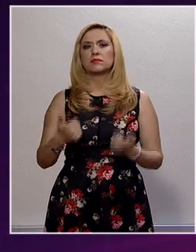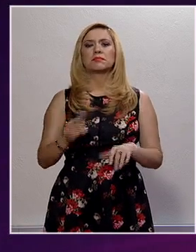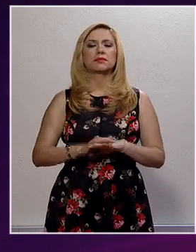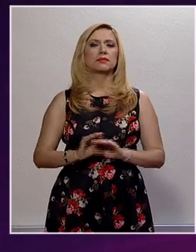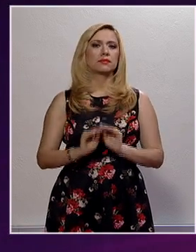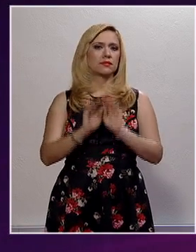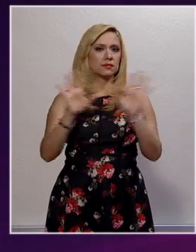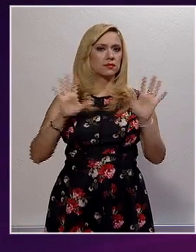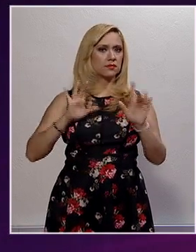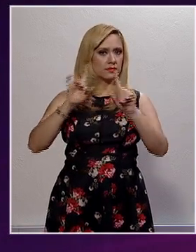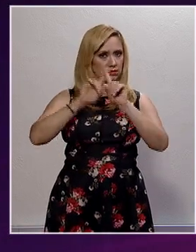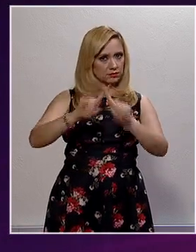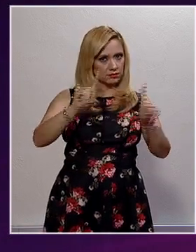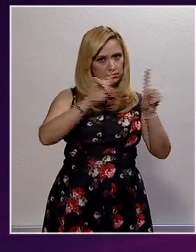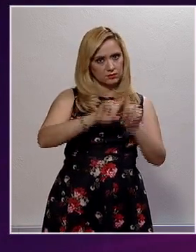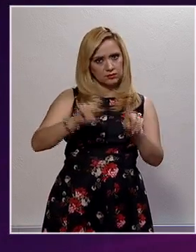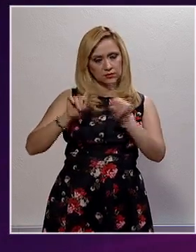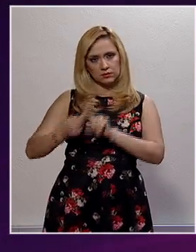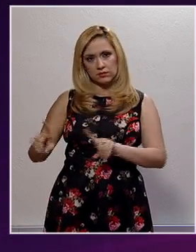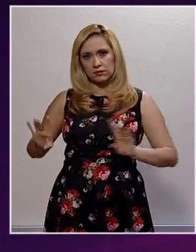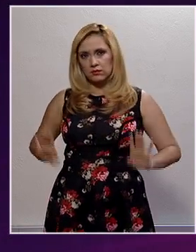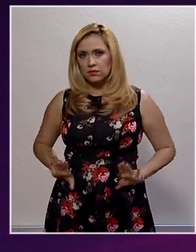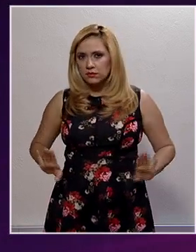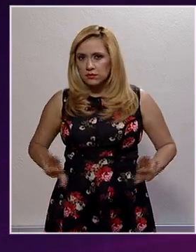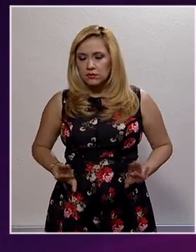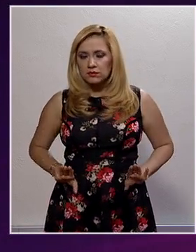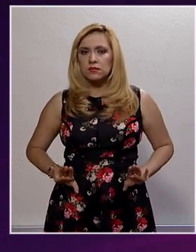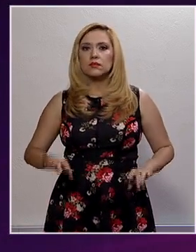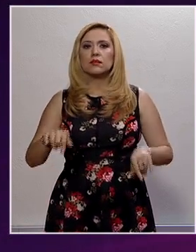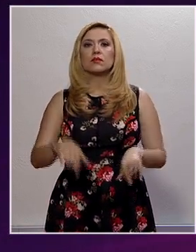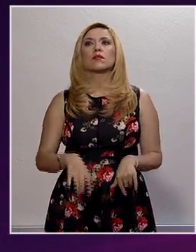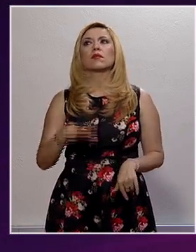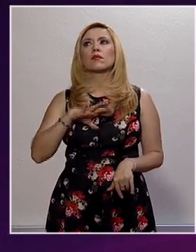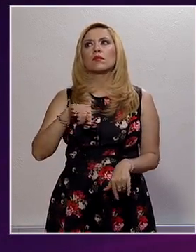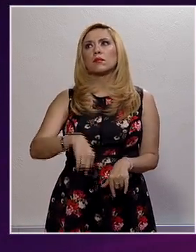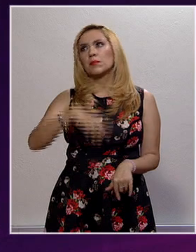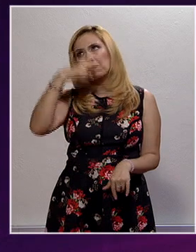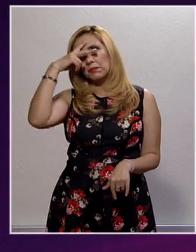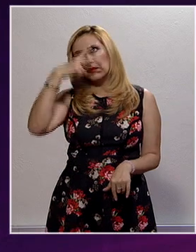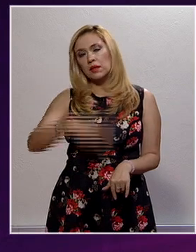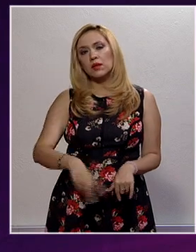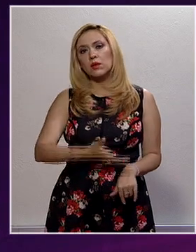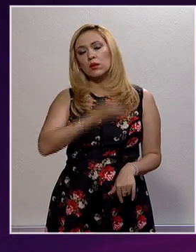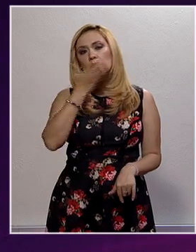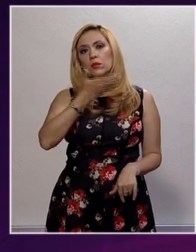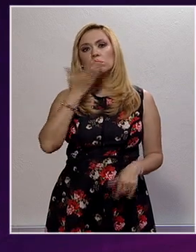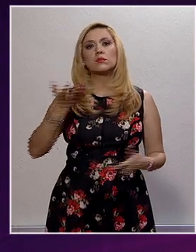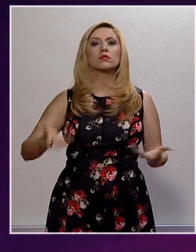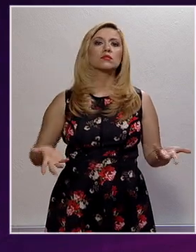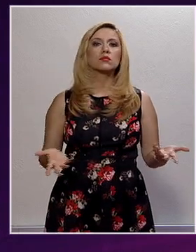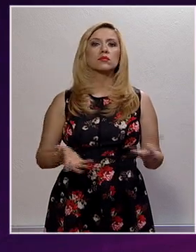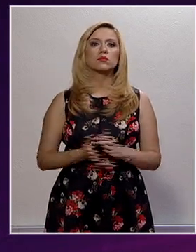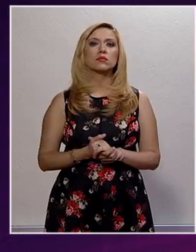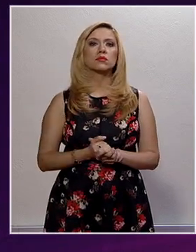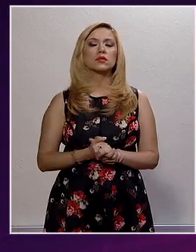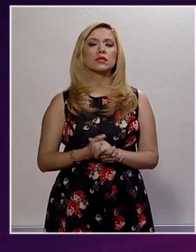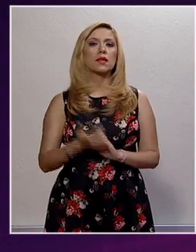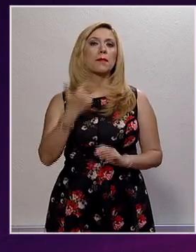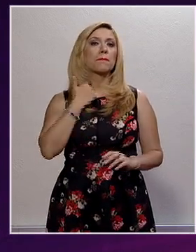Entonces hay distintos elementos, ¿no? Aquí hay un tema en México en donde